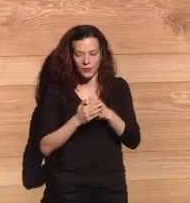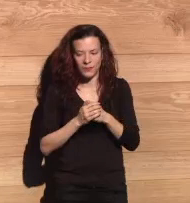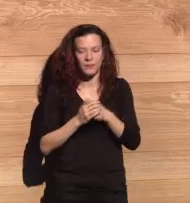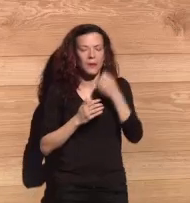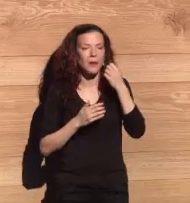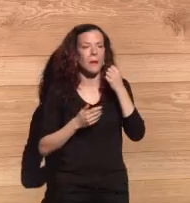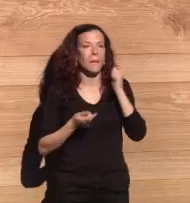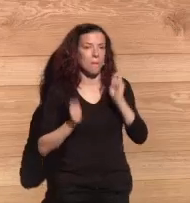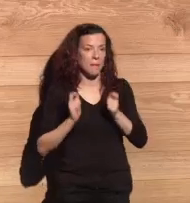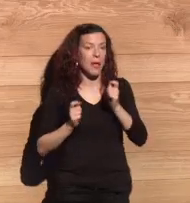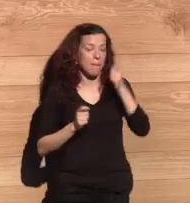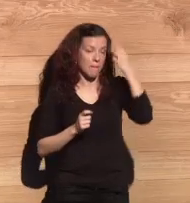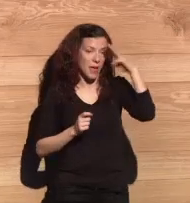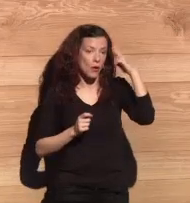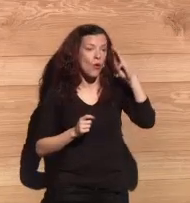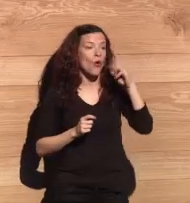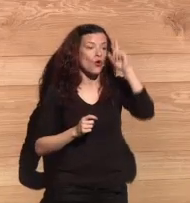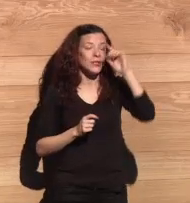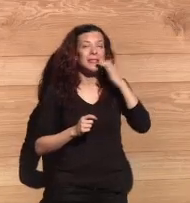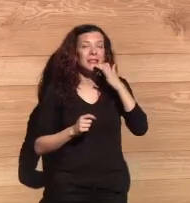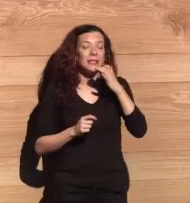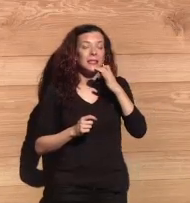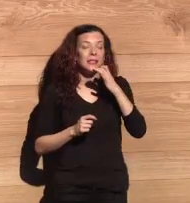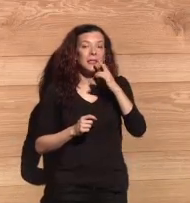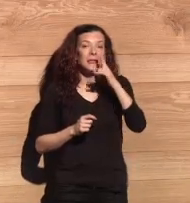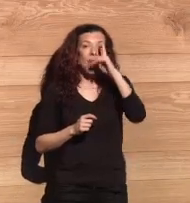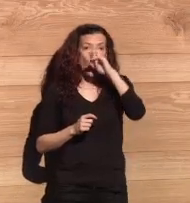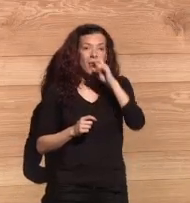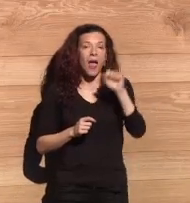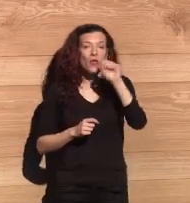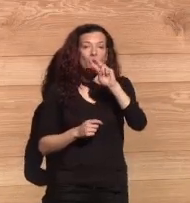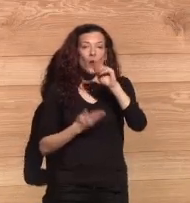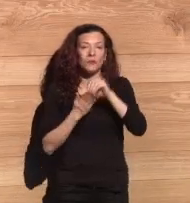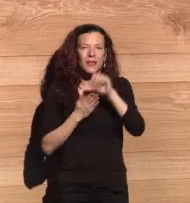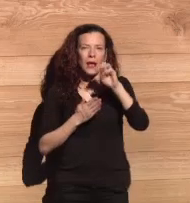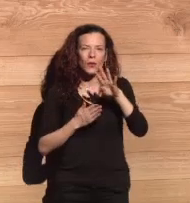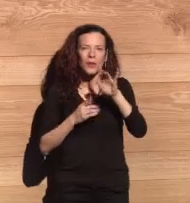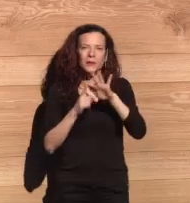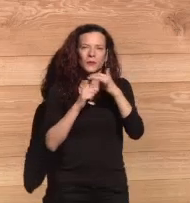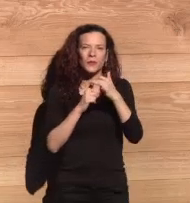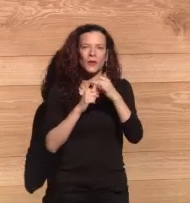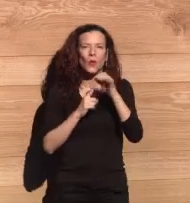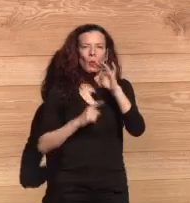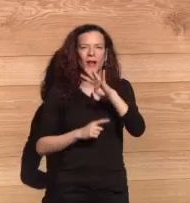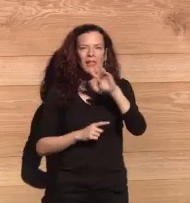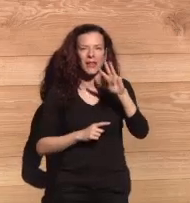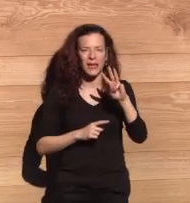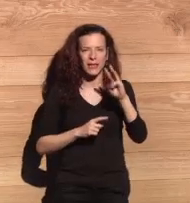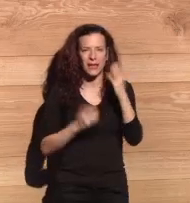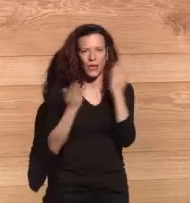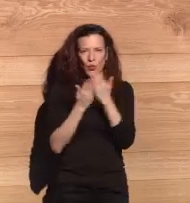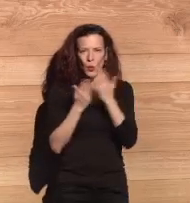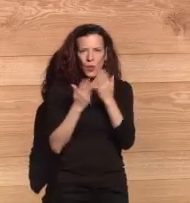no sé si ustedes se acuerdan, en 2014, el caso de los 43 estudiantes de Ayotzinapa de México